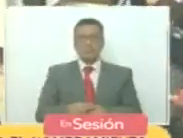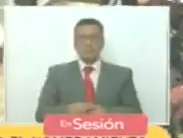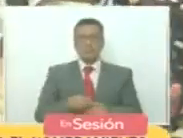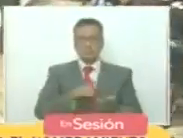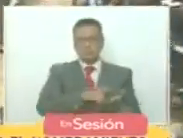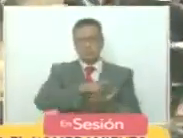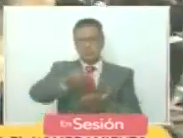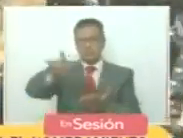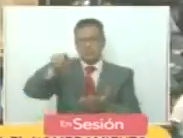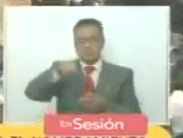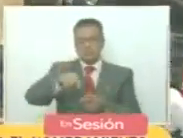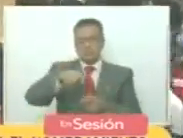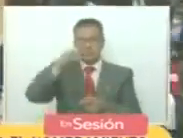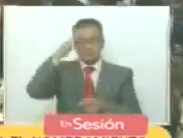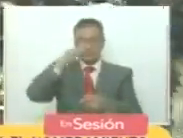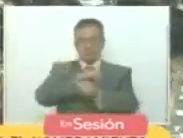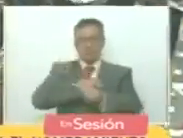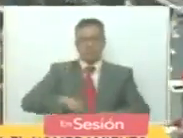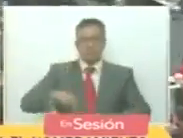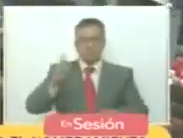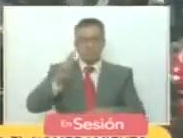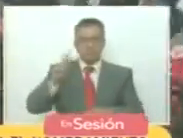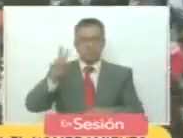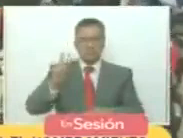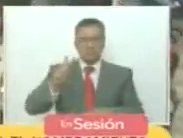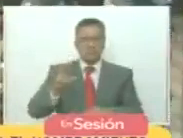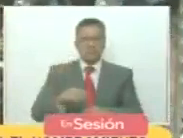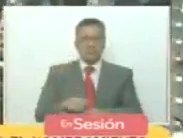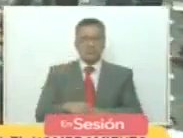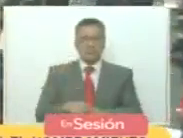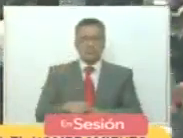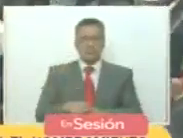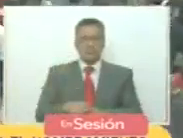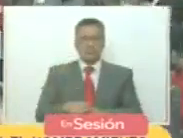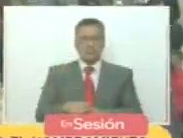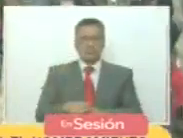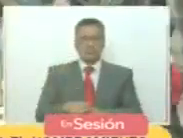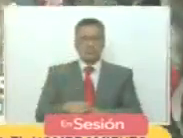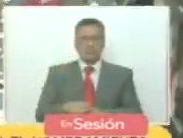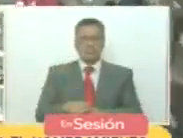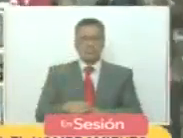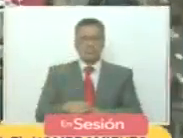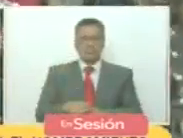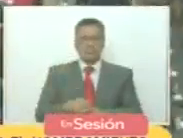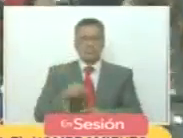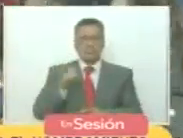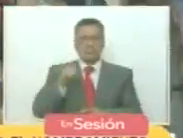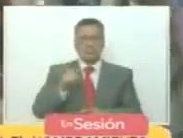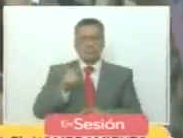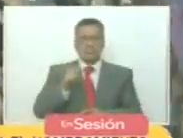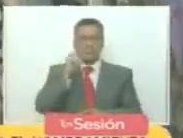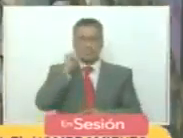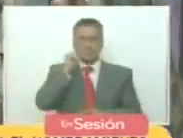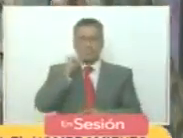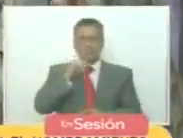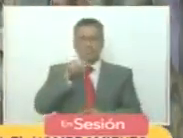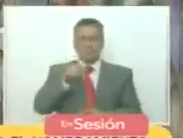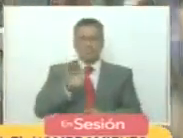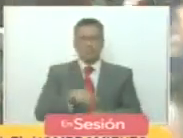Aviación Militar Bolivariana. este hombre